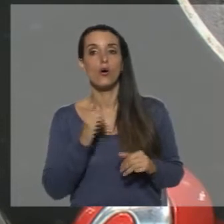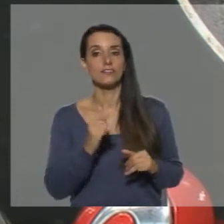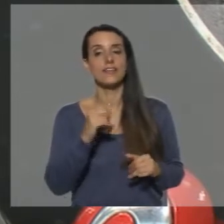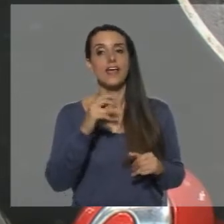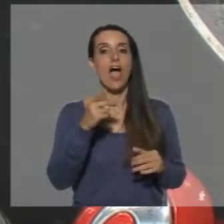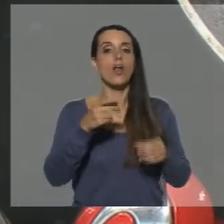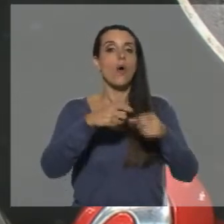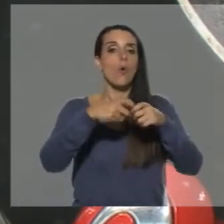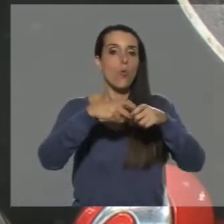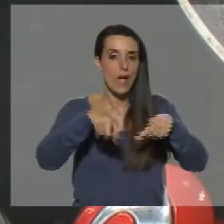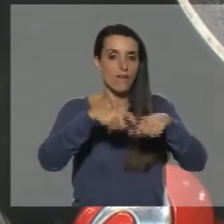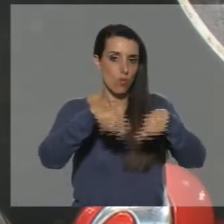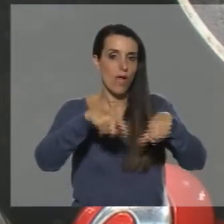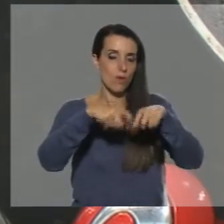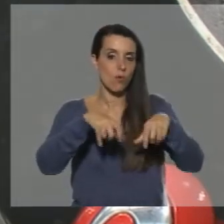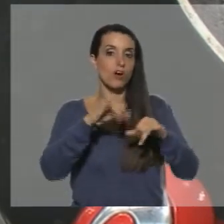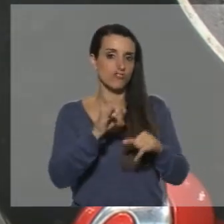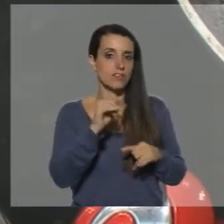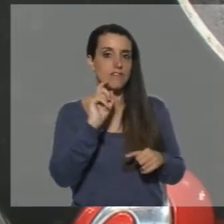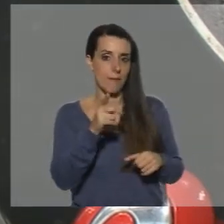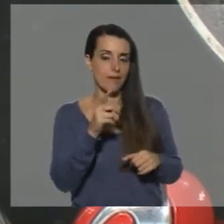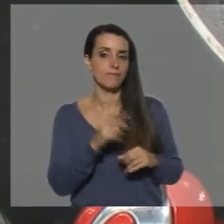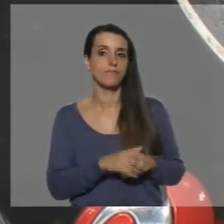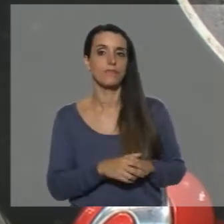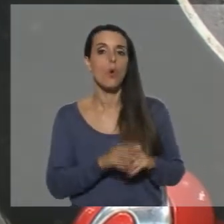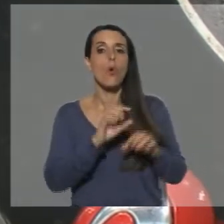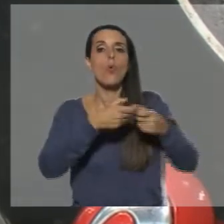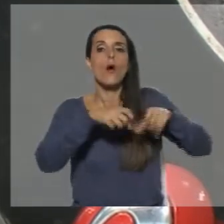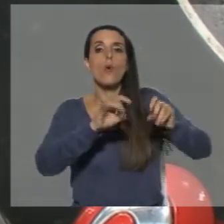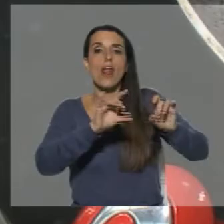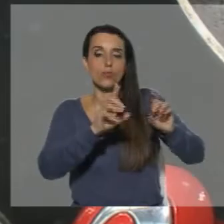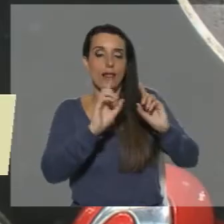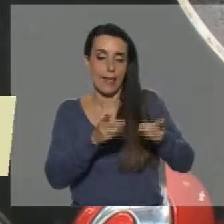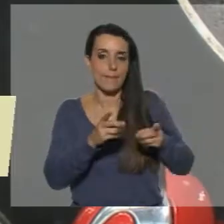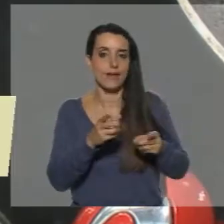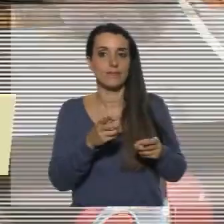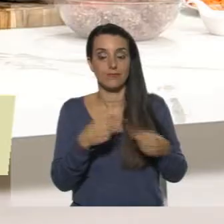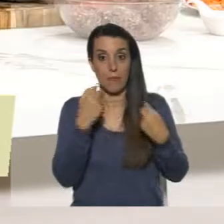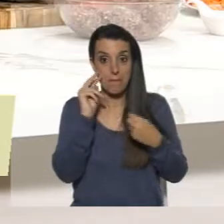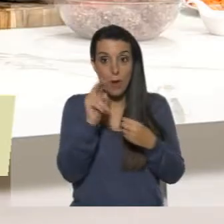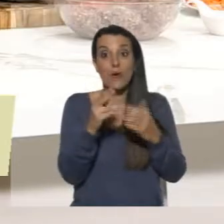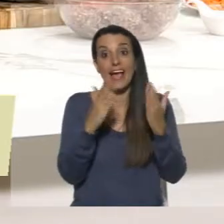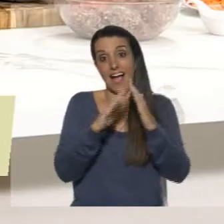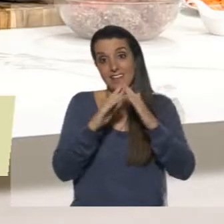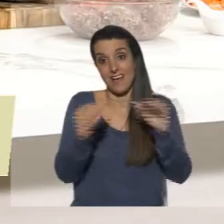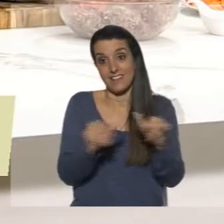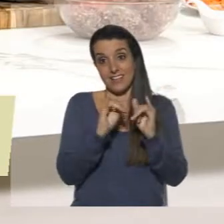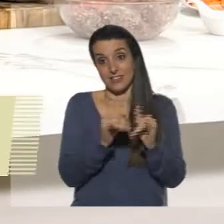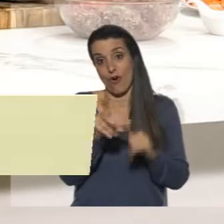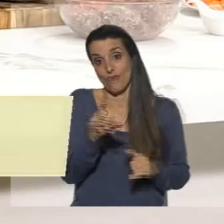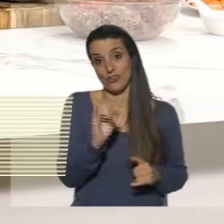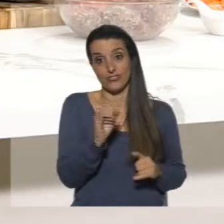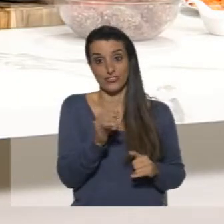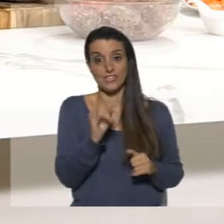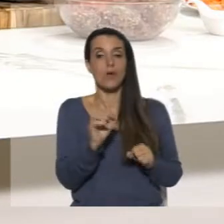vamos a poner huevo crudo también. Me gusta que me atiendan tanto la receta. Nosotros prestamos mucha atención porque la vamos a hacer en casa. Yo veo que lo van a hacer, sí. Claro, obvio, Emi.